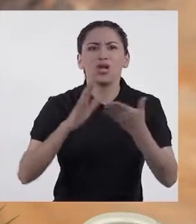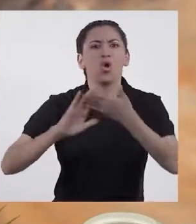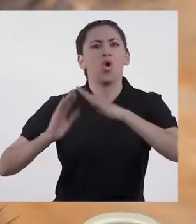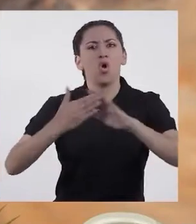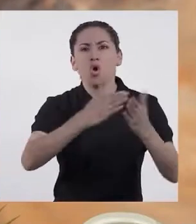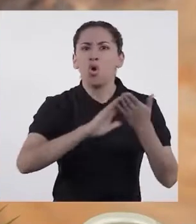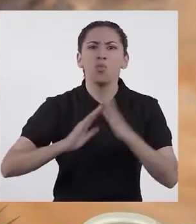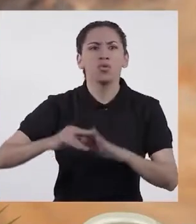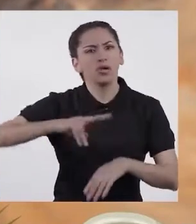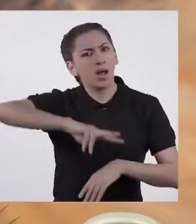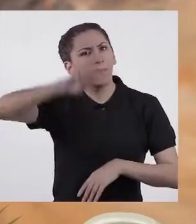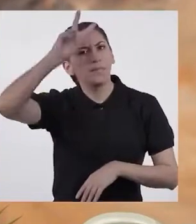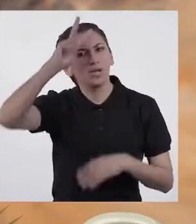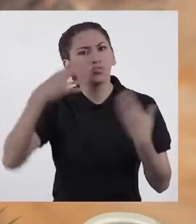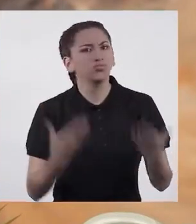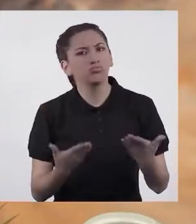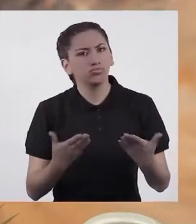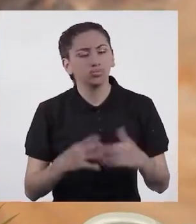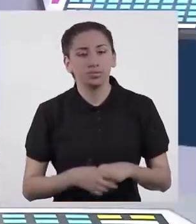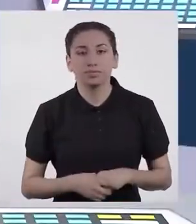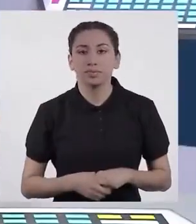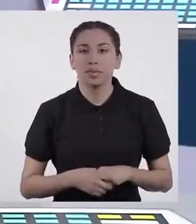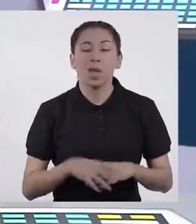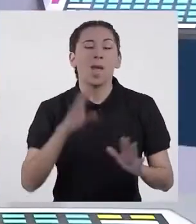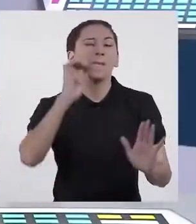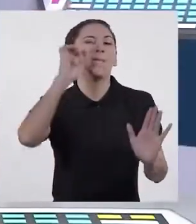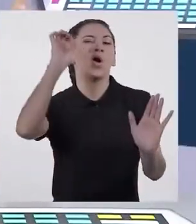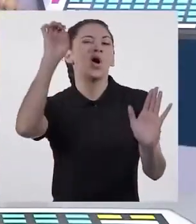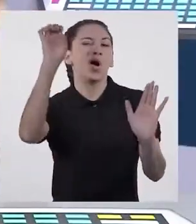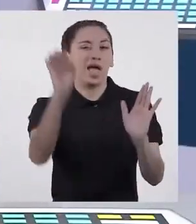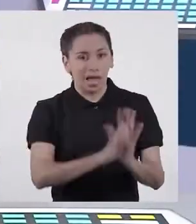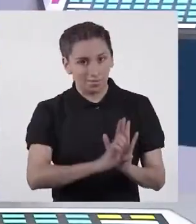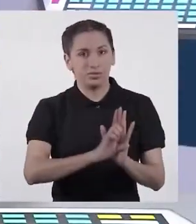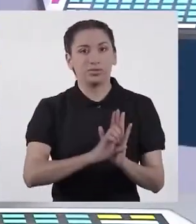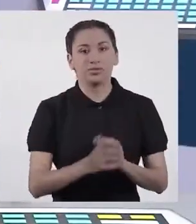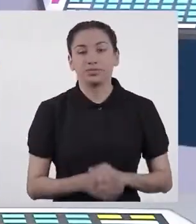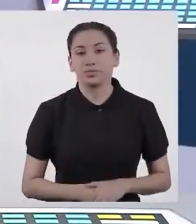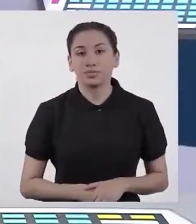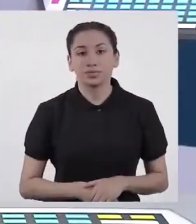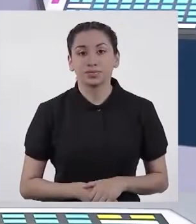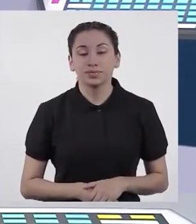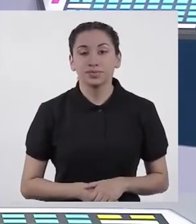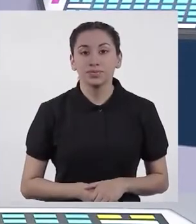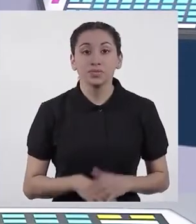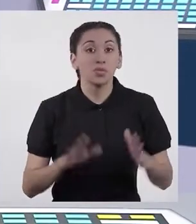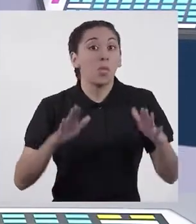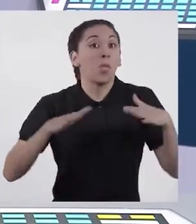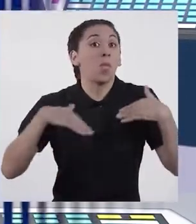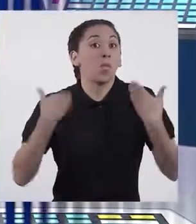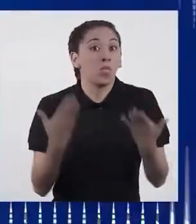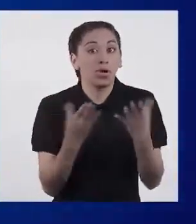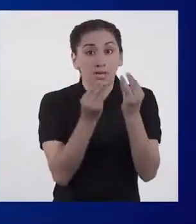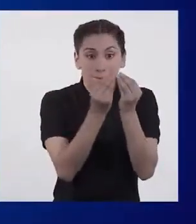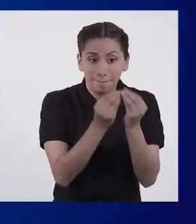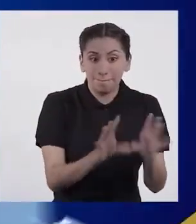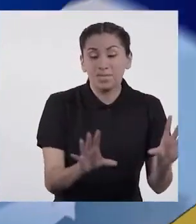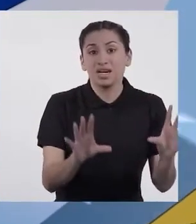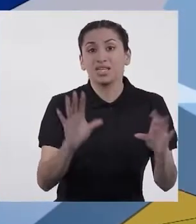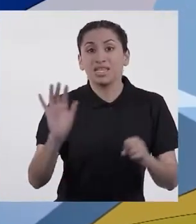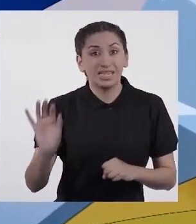las comunidades del Perú, Techi? Por ejemplo, se podría perder